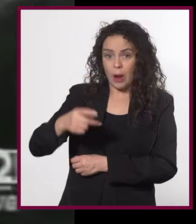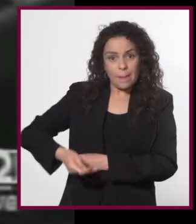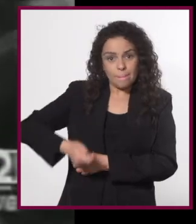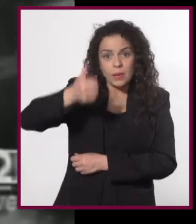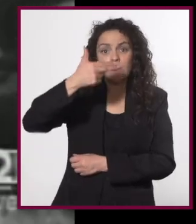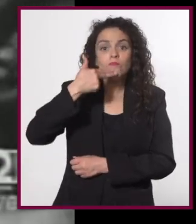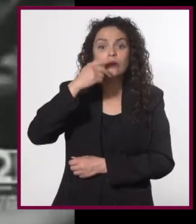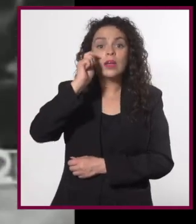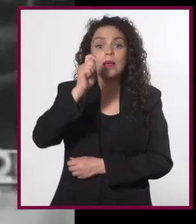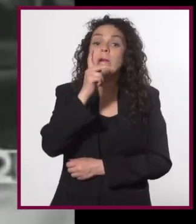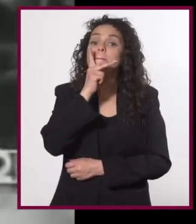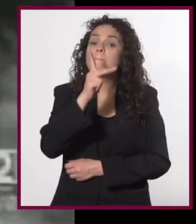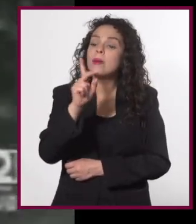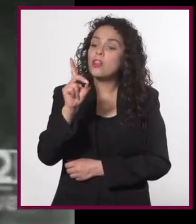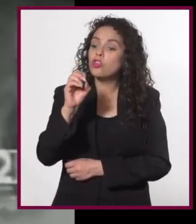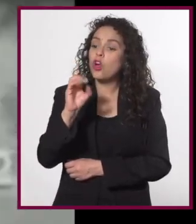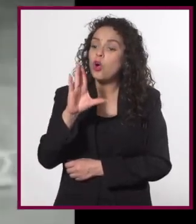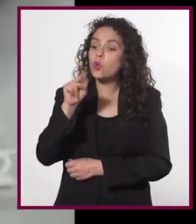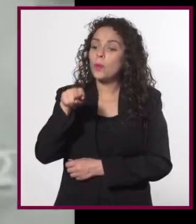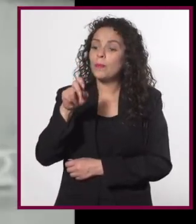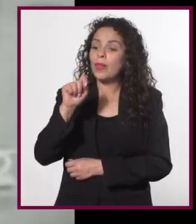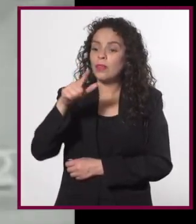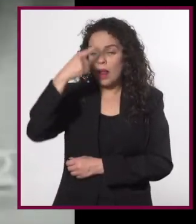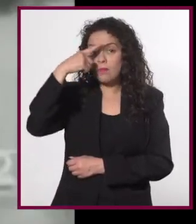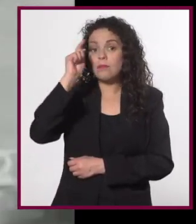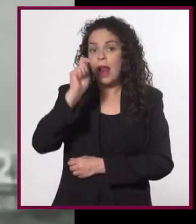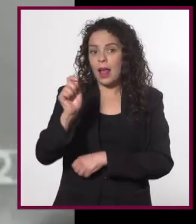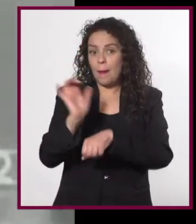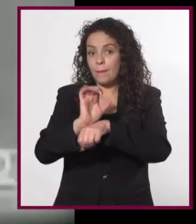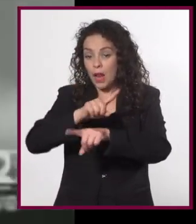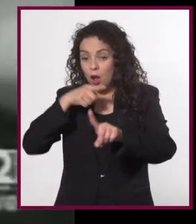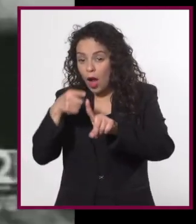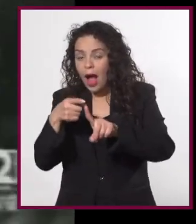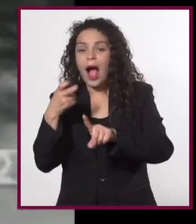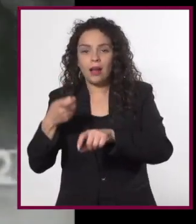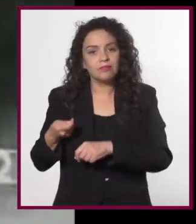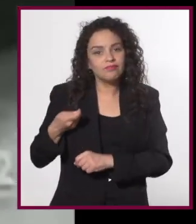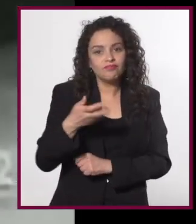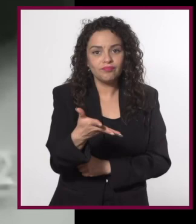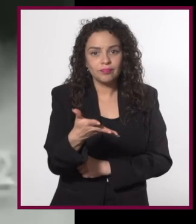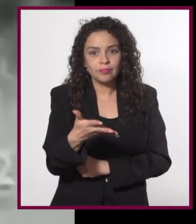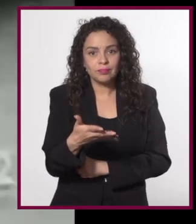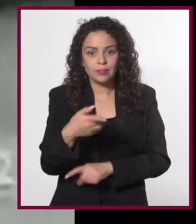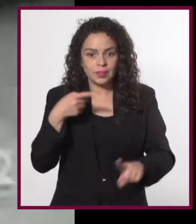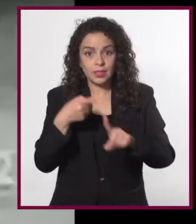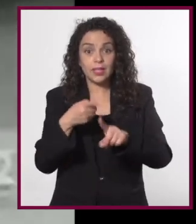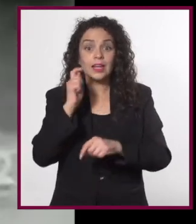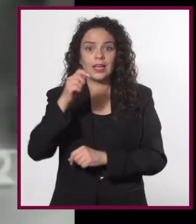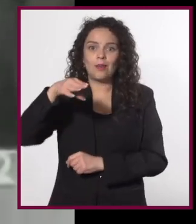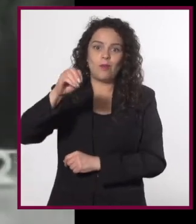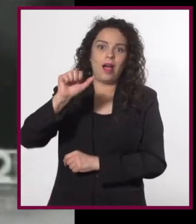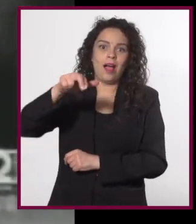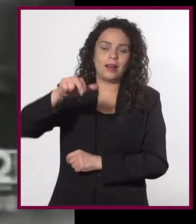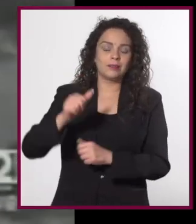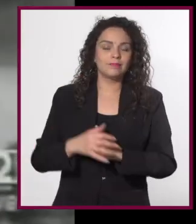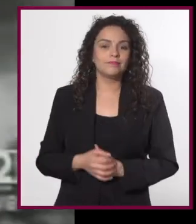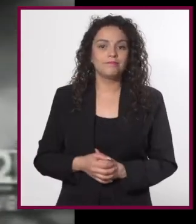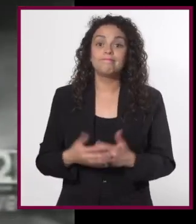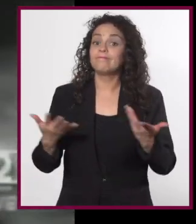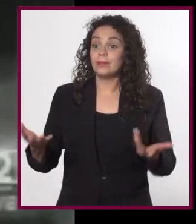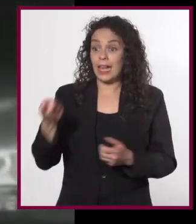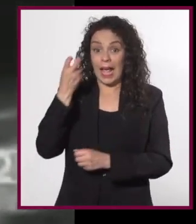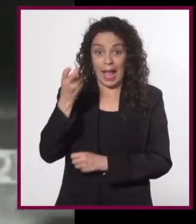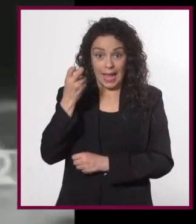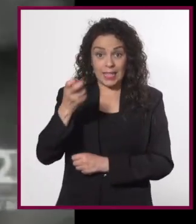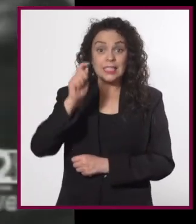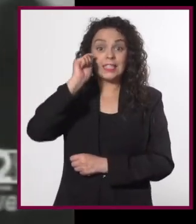por primera vez la palabra documental para hablar de una película en específico, refiriéndose a Moana. Sacó este